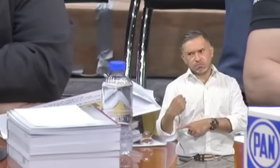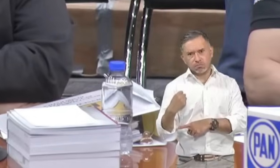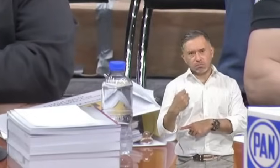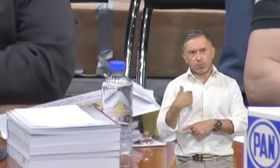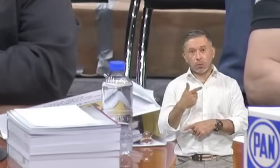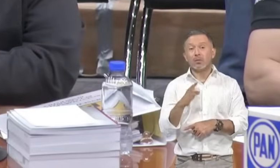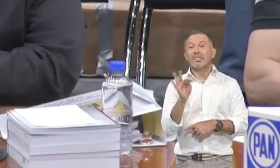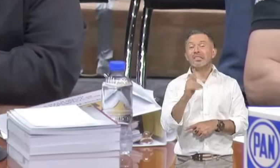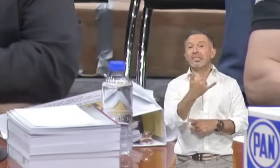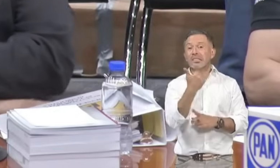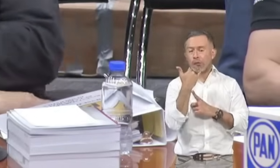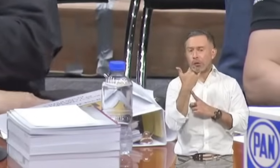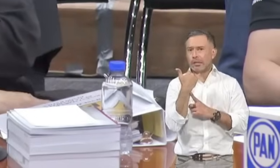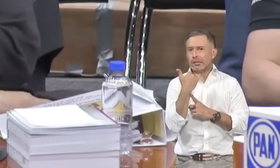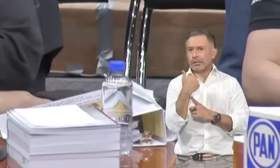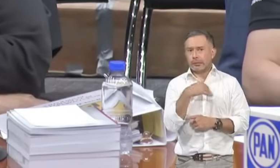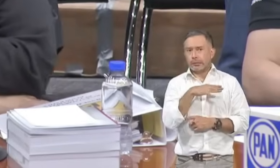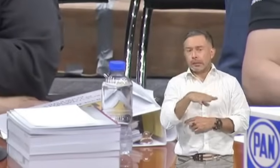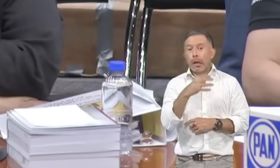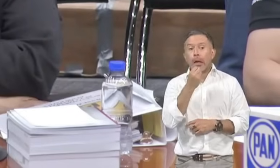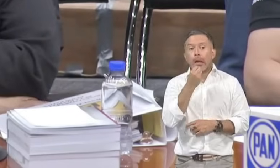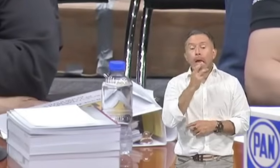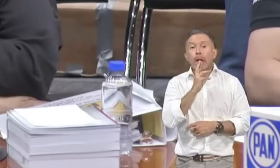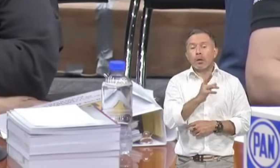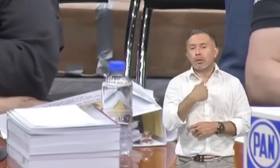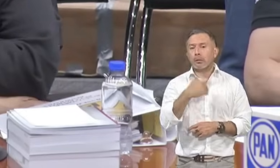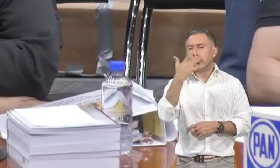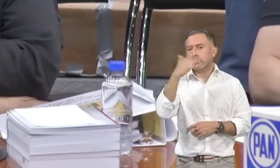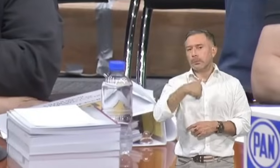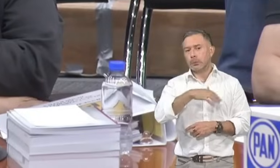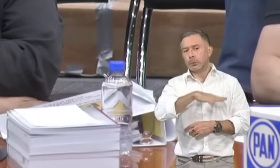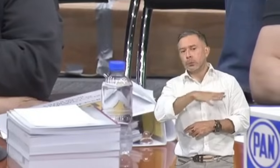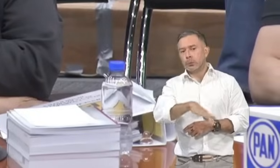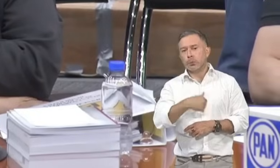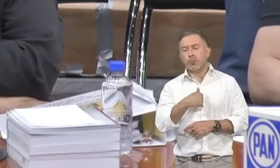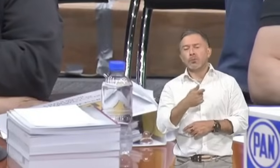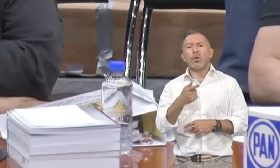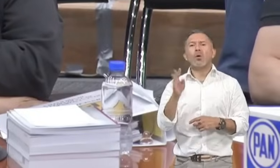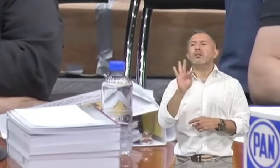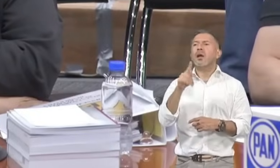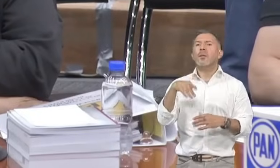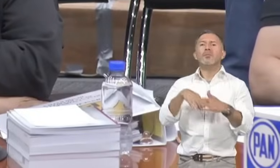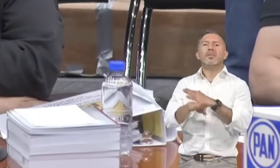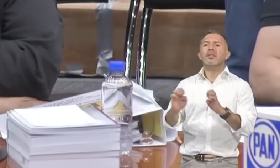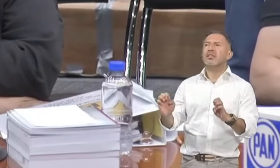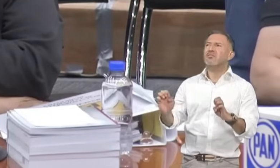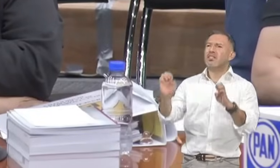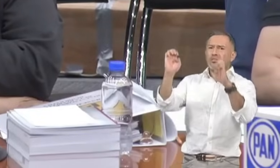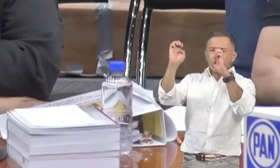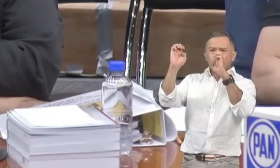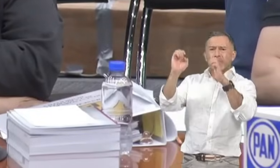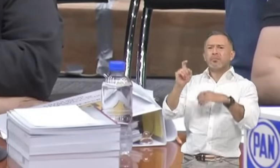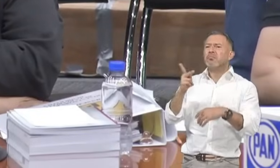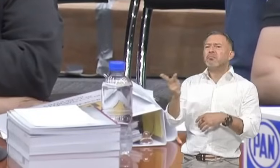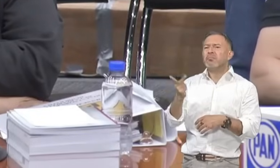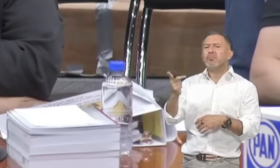por teléfono, por quién va a votar. ¿Cuánta gente no puede entrar a un edificio para poder, de qué tamaño son